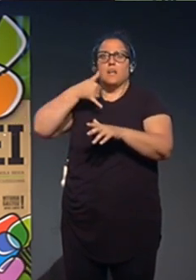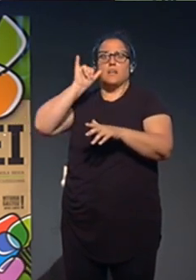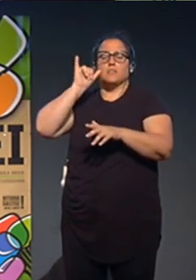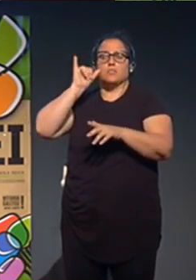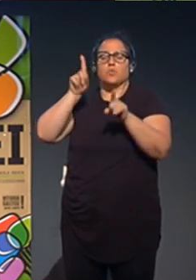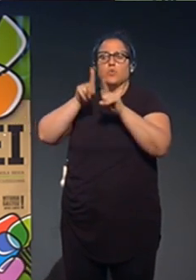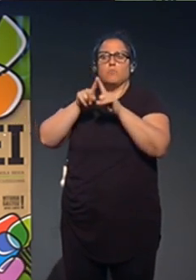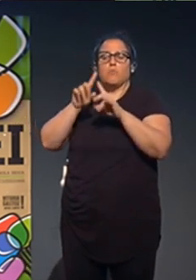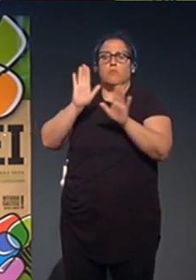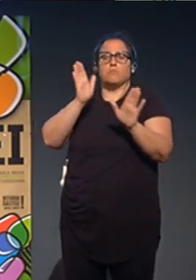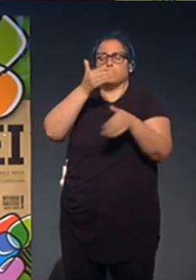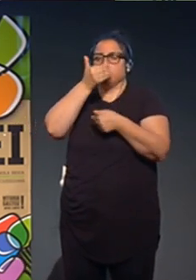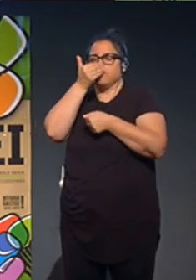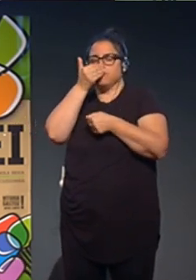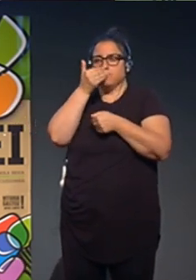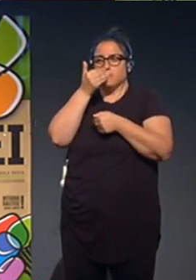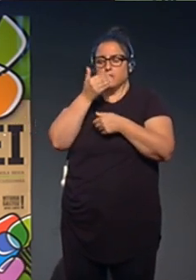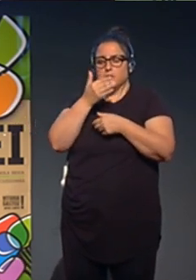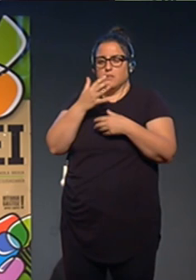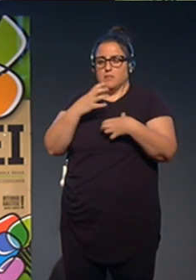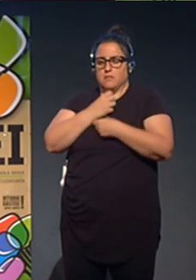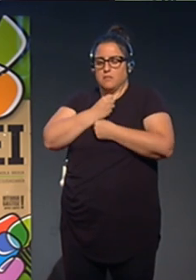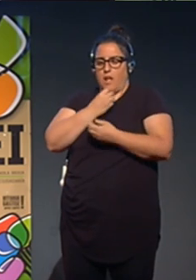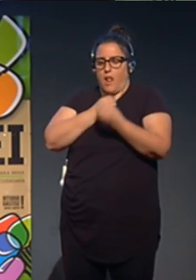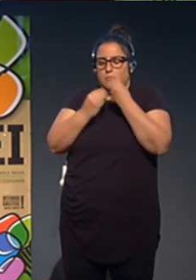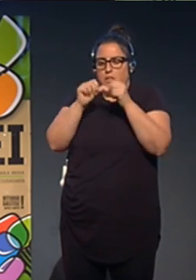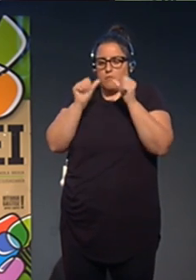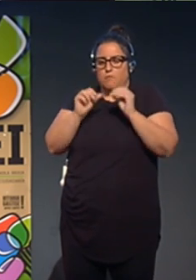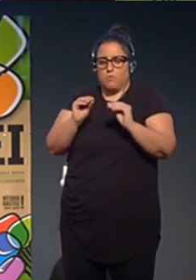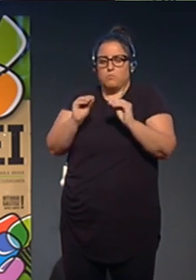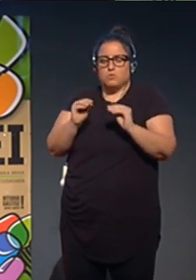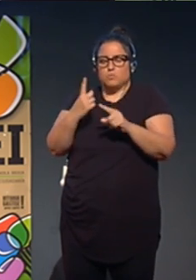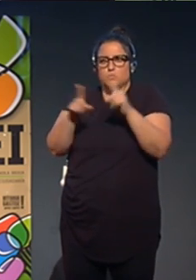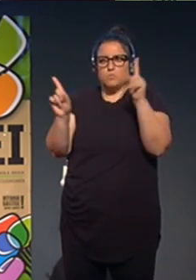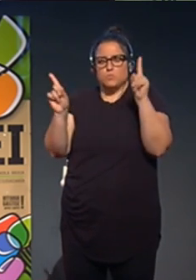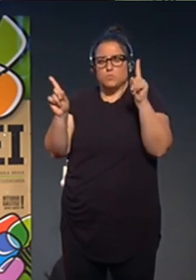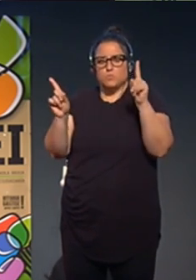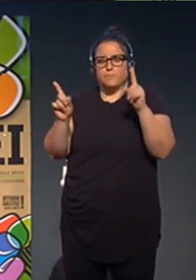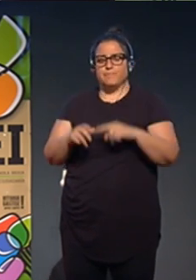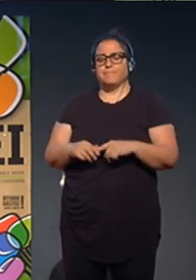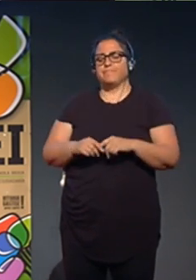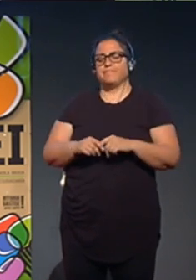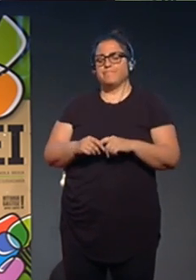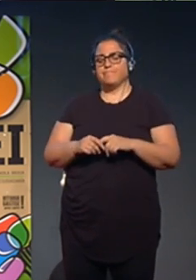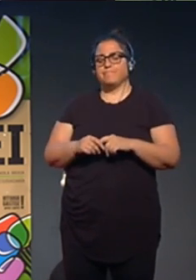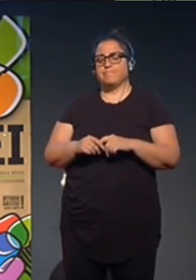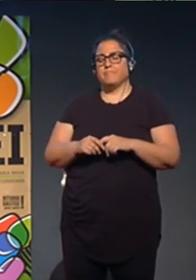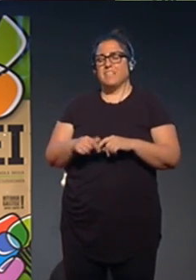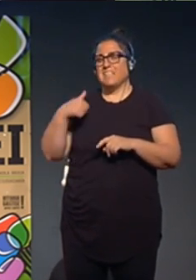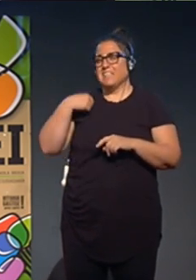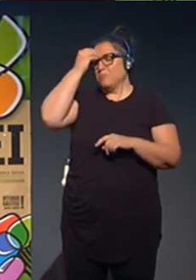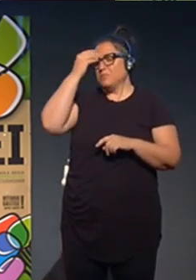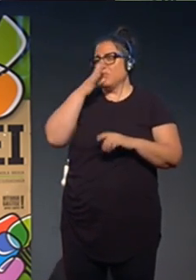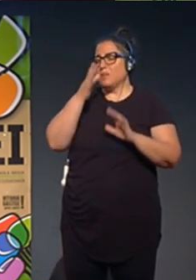un poco secuestrados y secuestradas en en en la alimentación Sí yo creo que estamos llegando a un